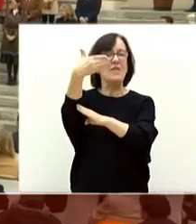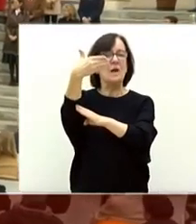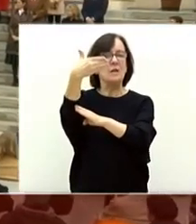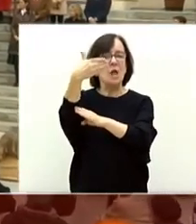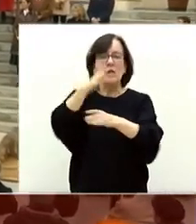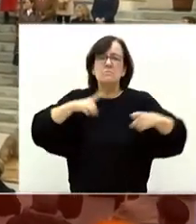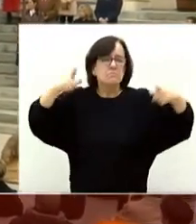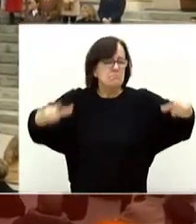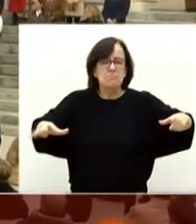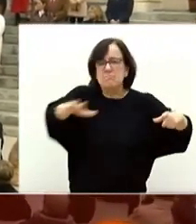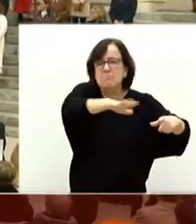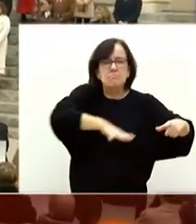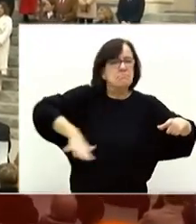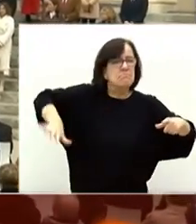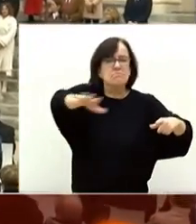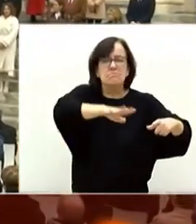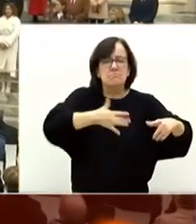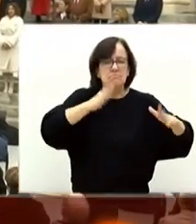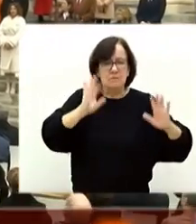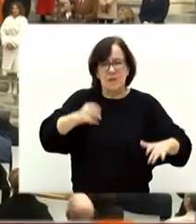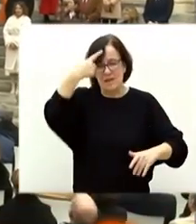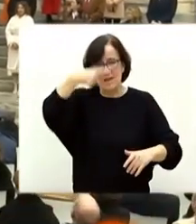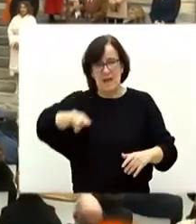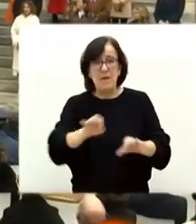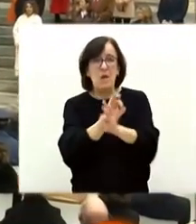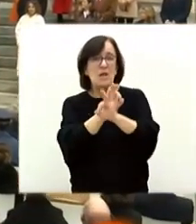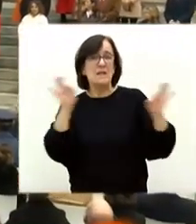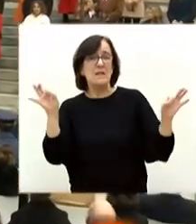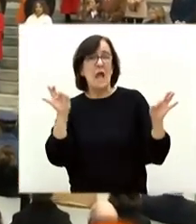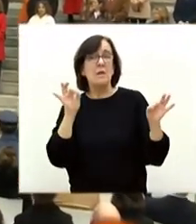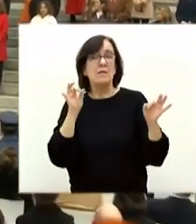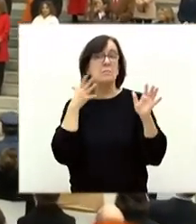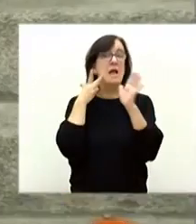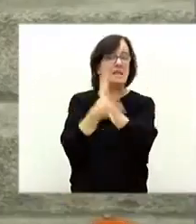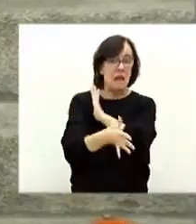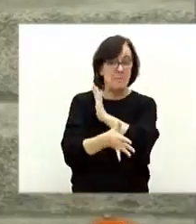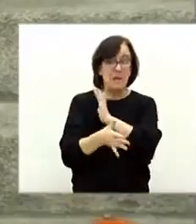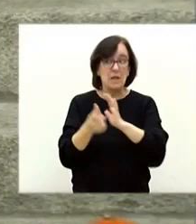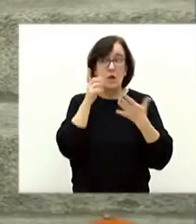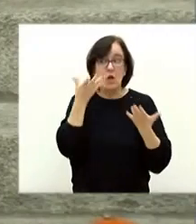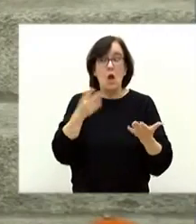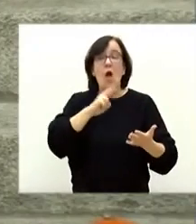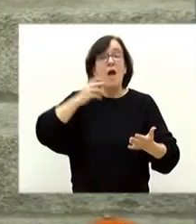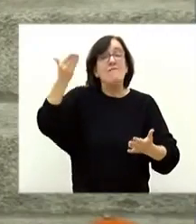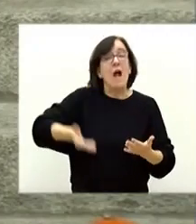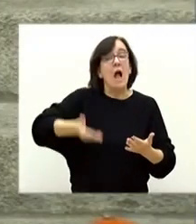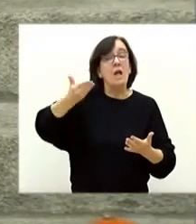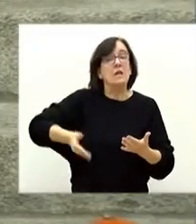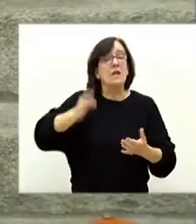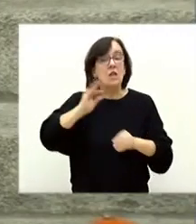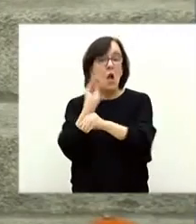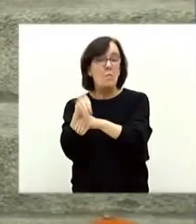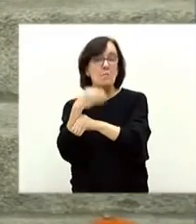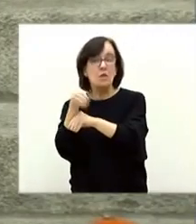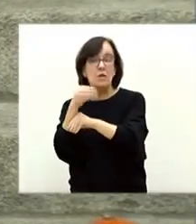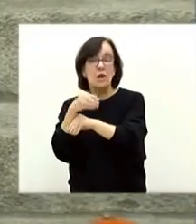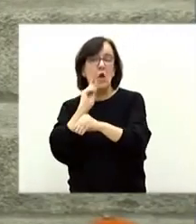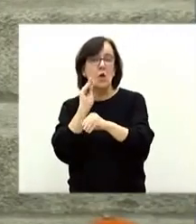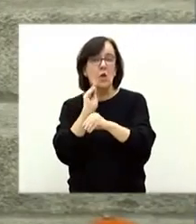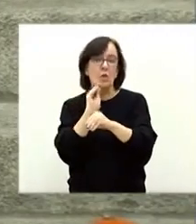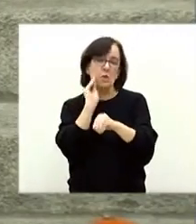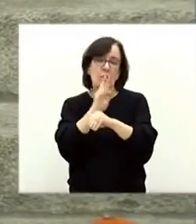plaza, que sabemos que nada es para siempre y que lo valioso hay que protegerlo y